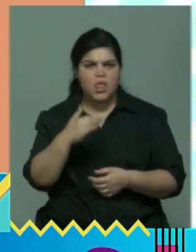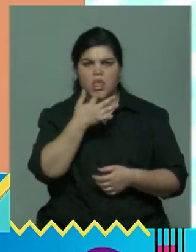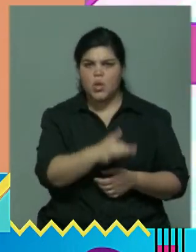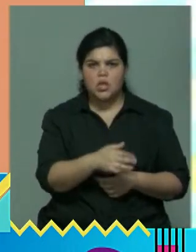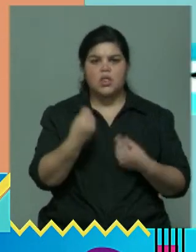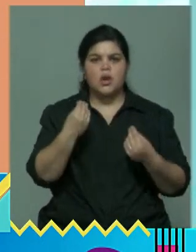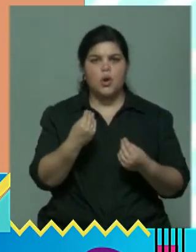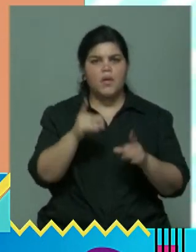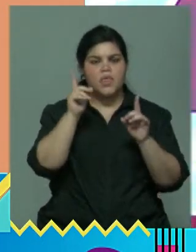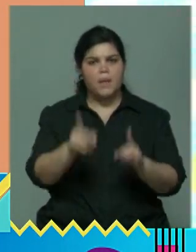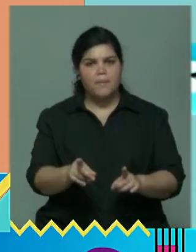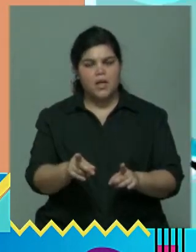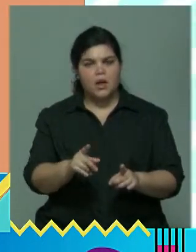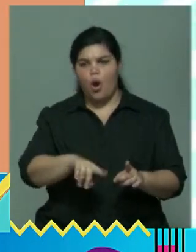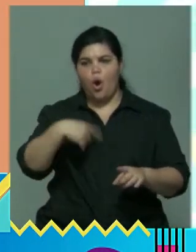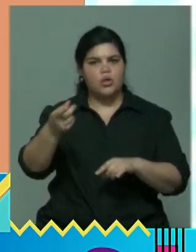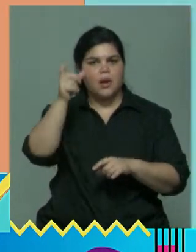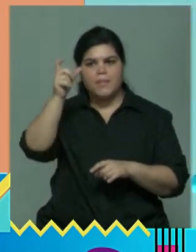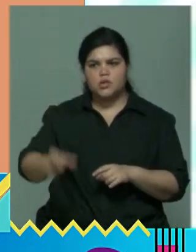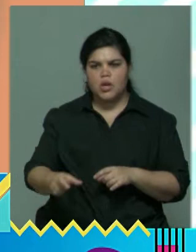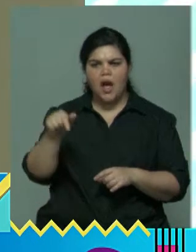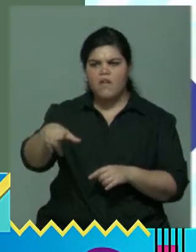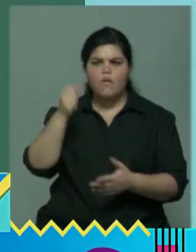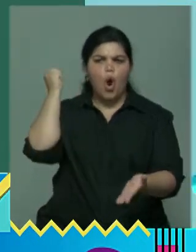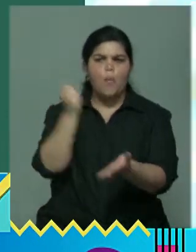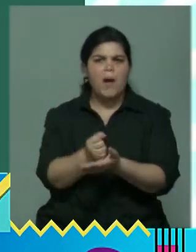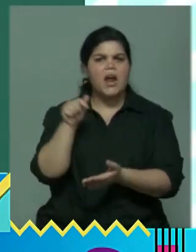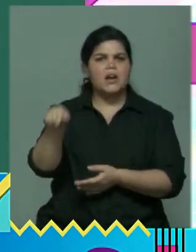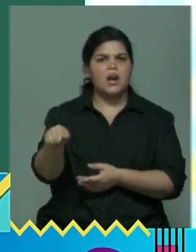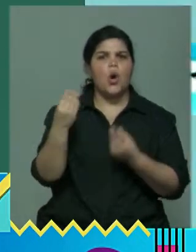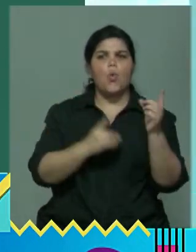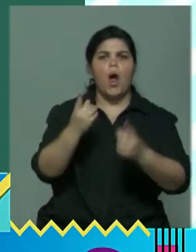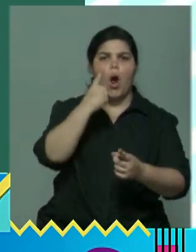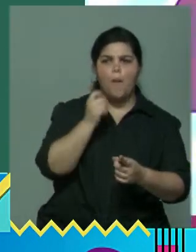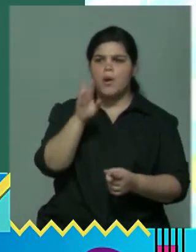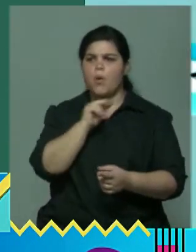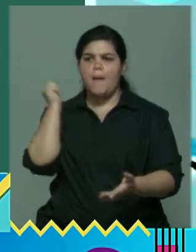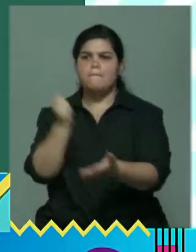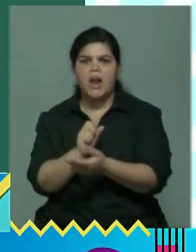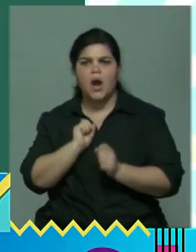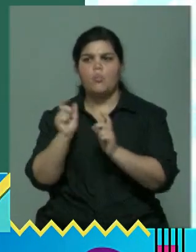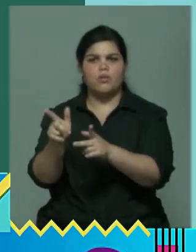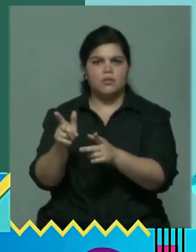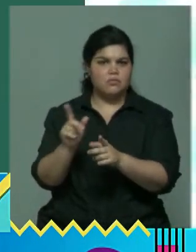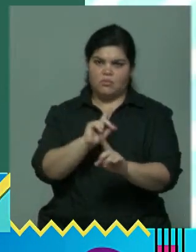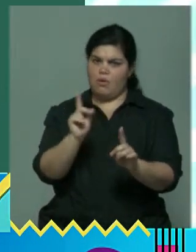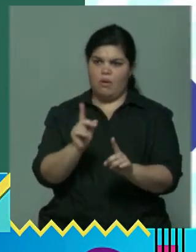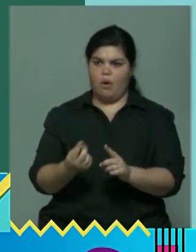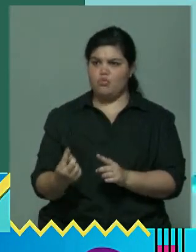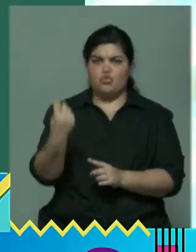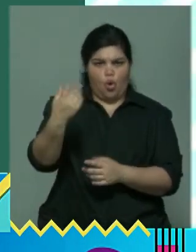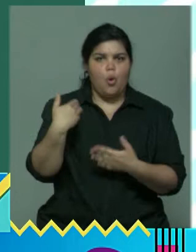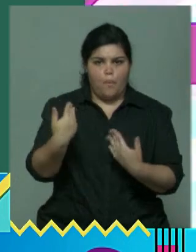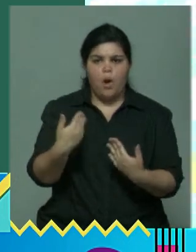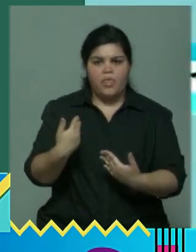personas intersex, de no querer marcarles, digamos, el género que tienen que seguir, sino que la persona misma puede realmente desarrollarlo con el